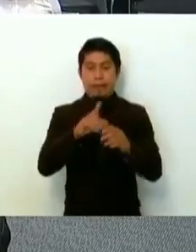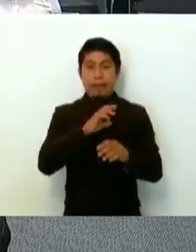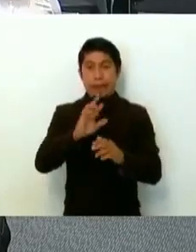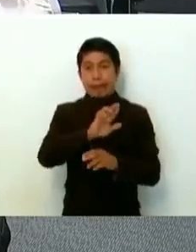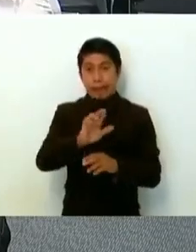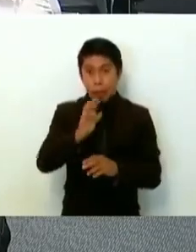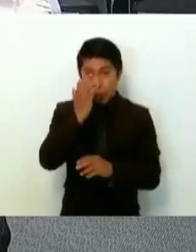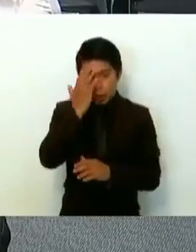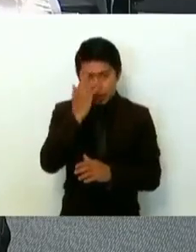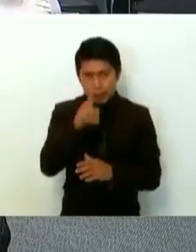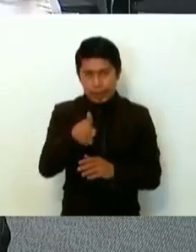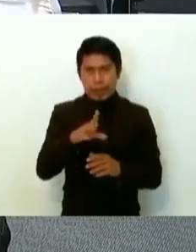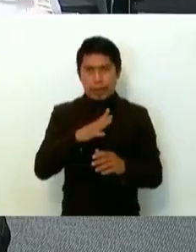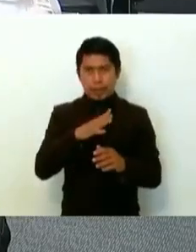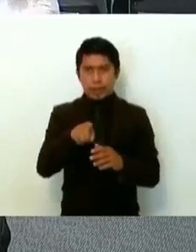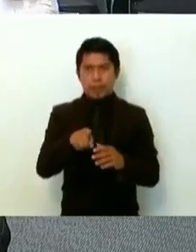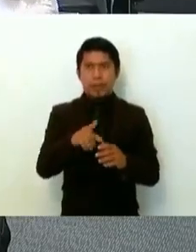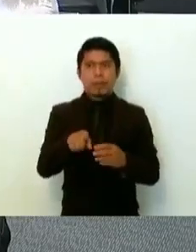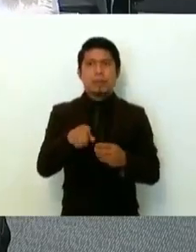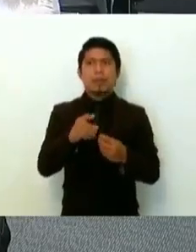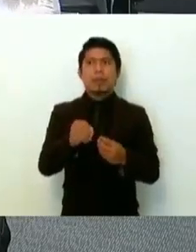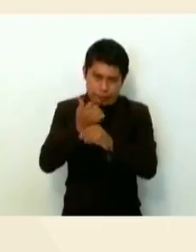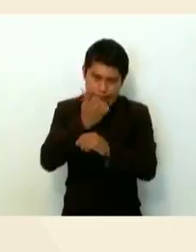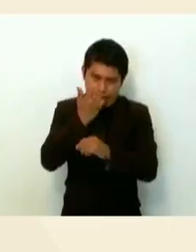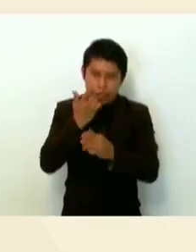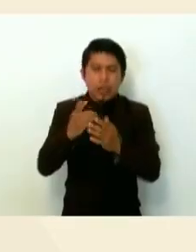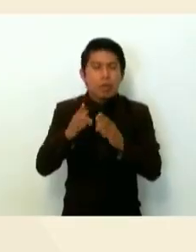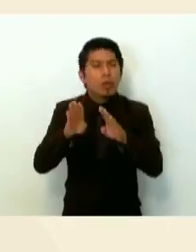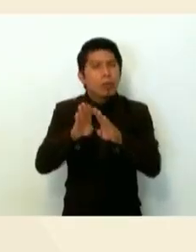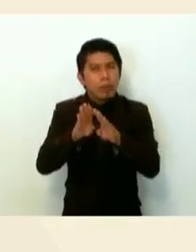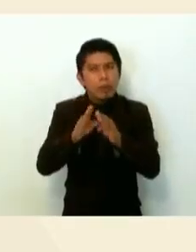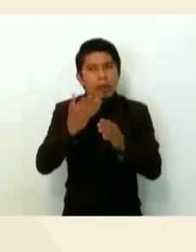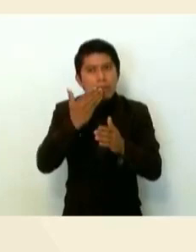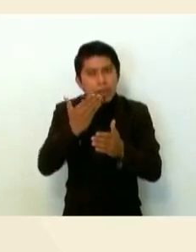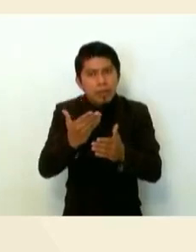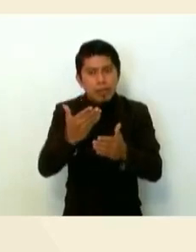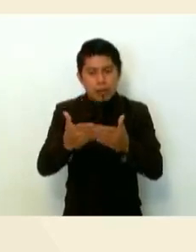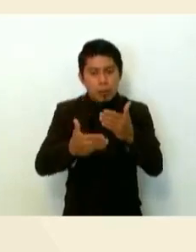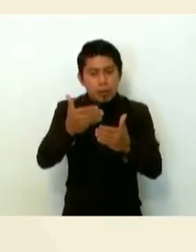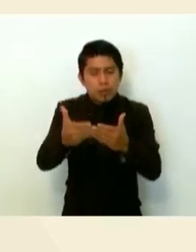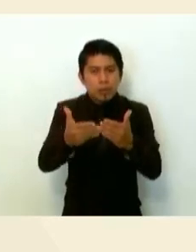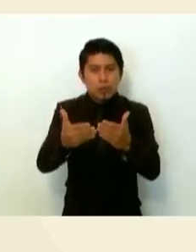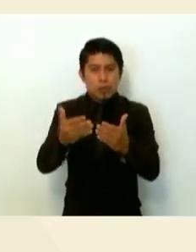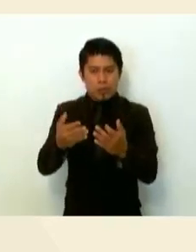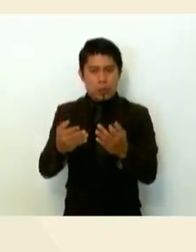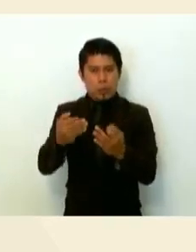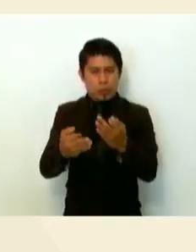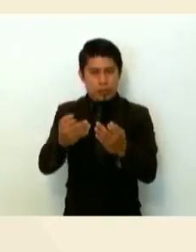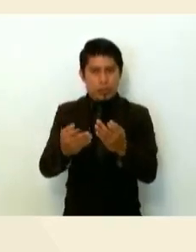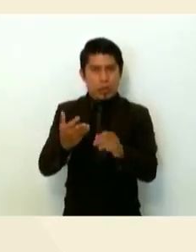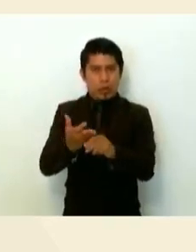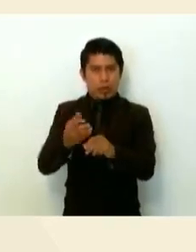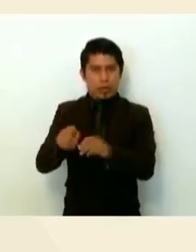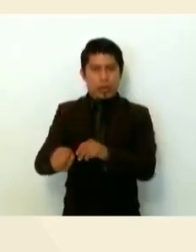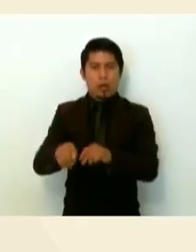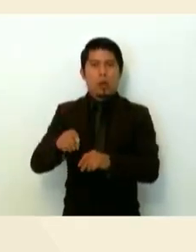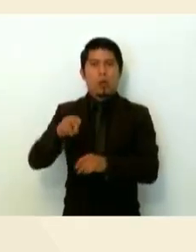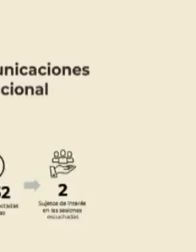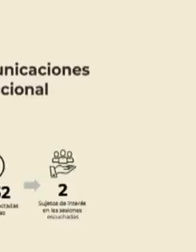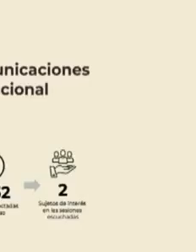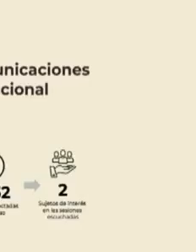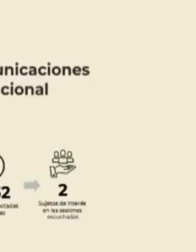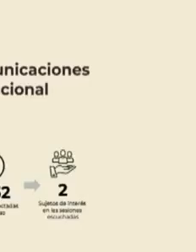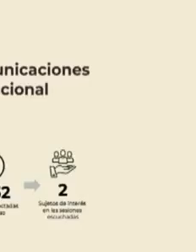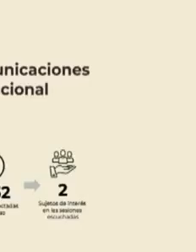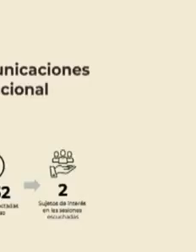la presidencia de la comisión para la verdad y acceso a la Justicia del caso de Ayotzinapa de la secretaría de gobernación concluyó en su segundo